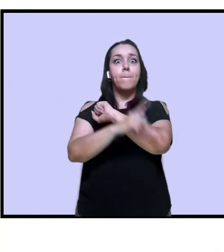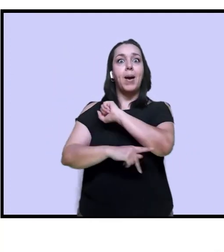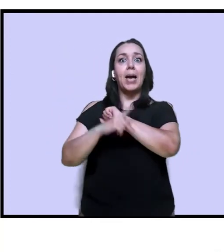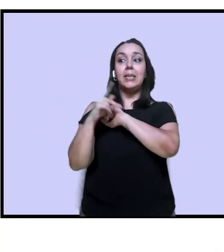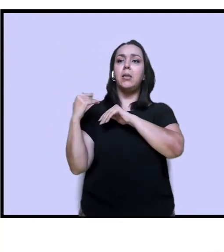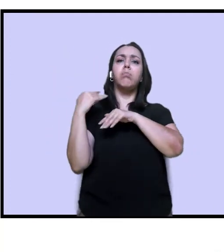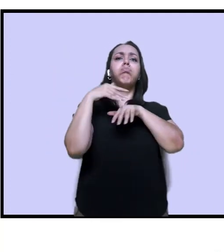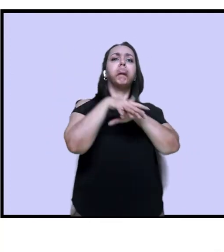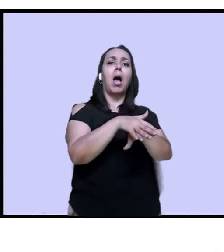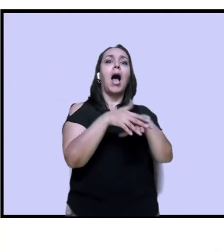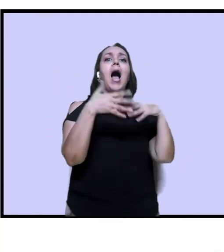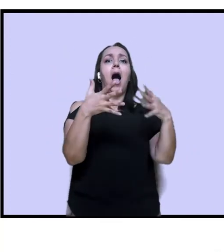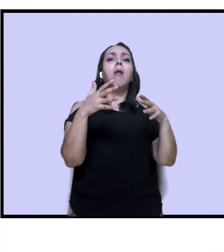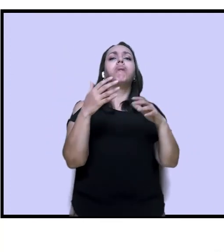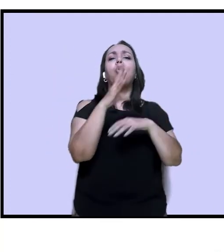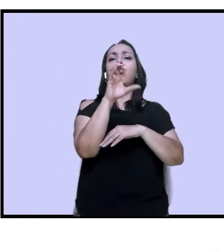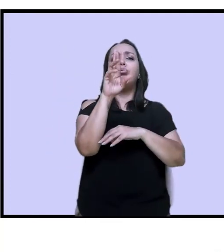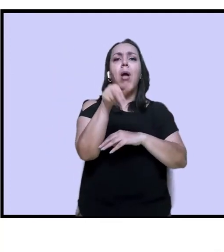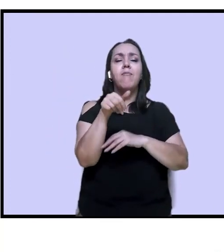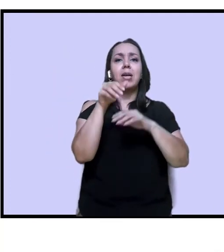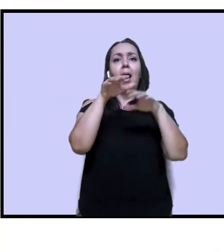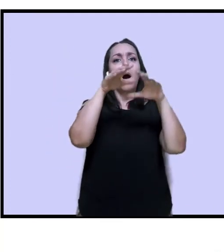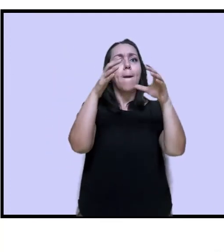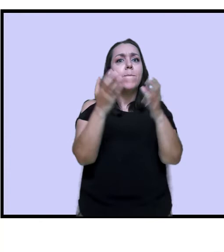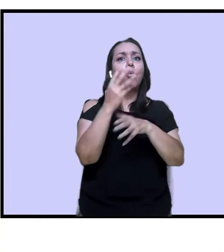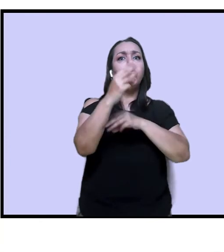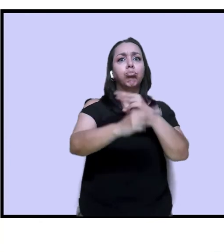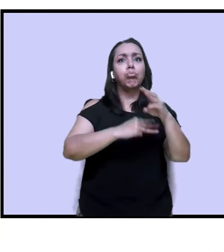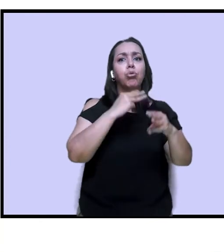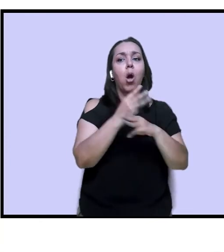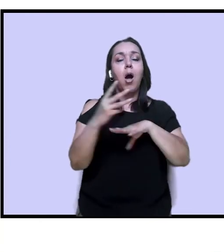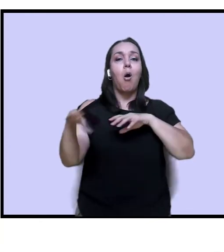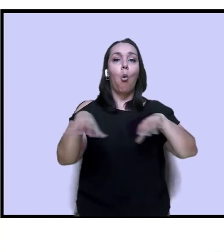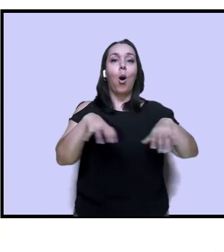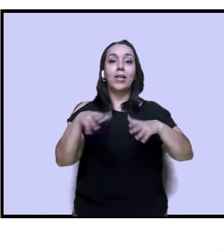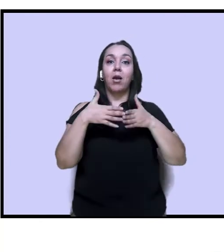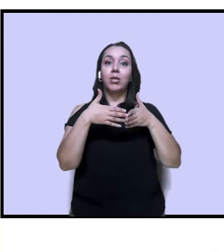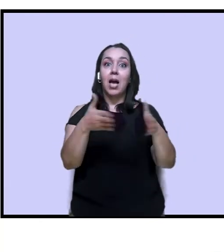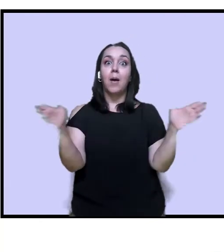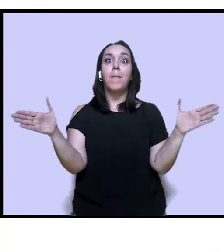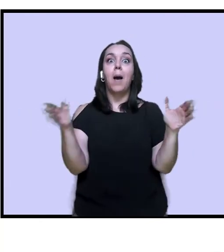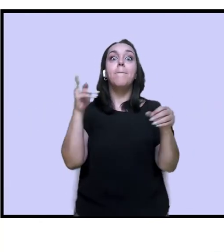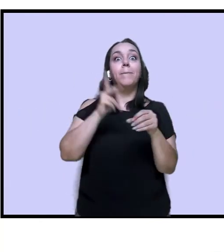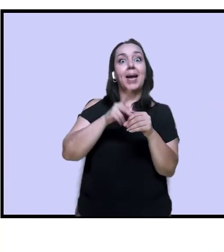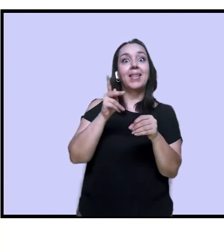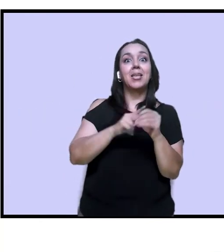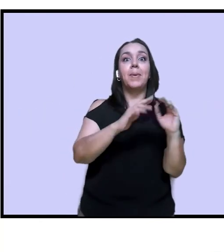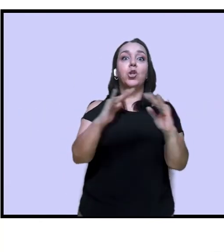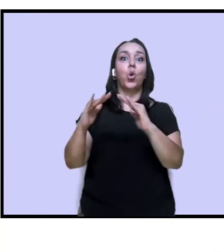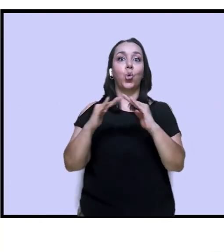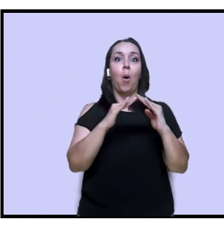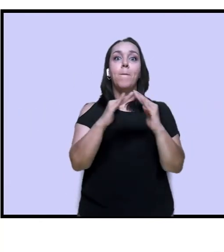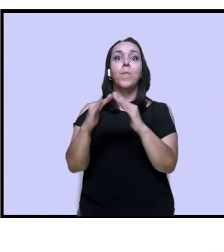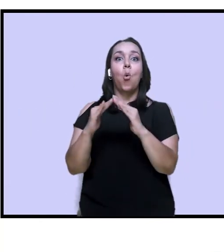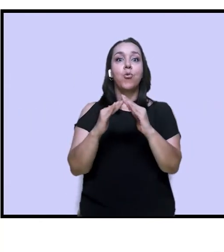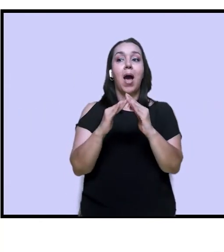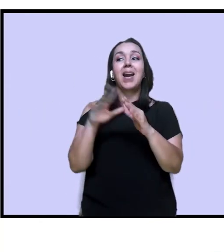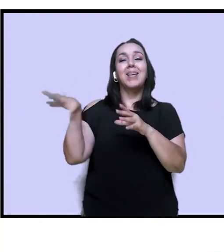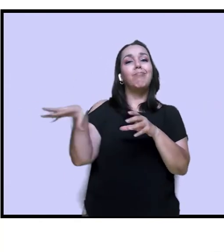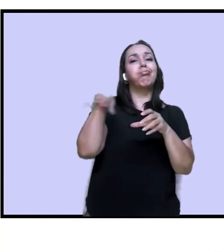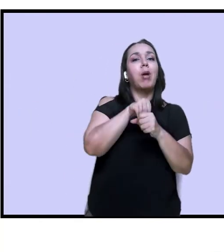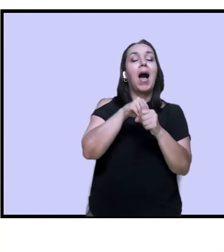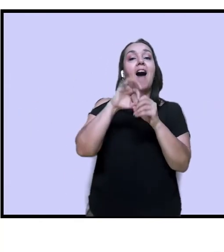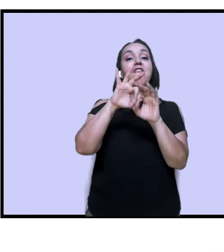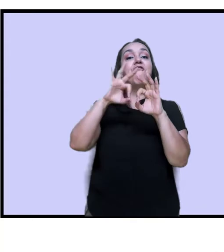ese país a Costa Rica y al mundo, y también actividades abiertas con participación comunal. Incluir